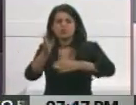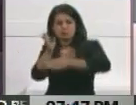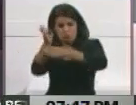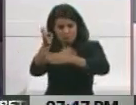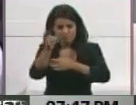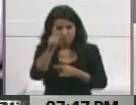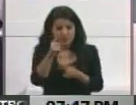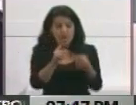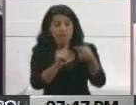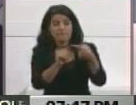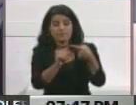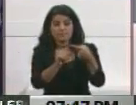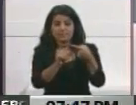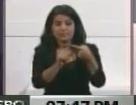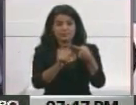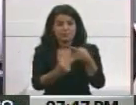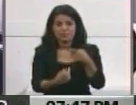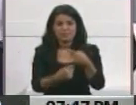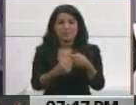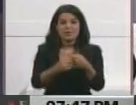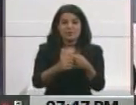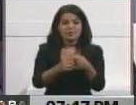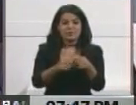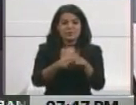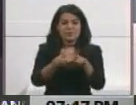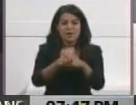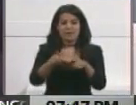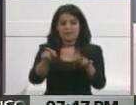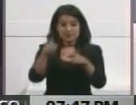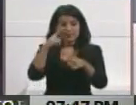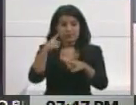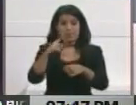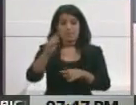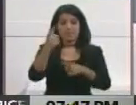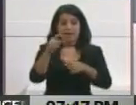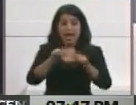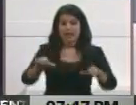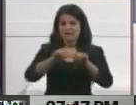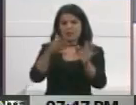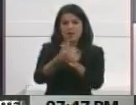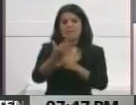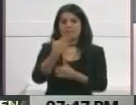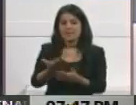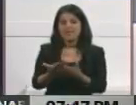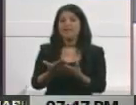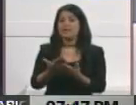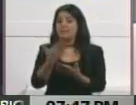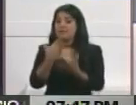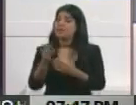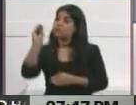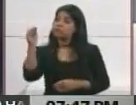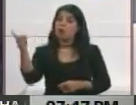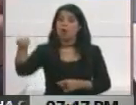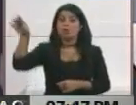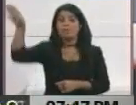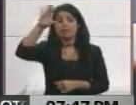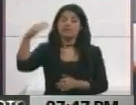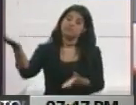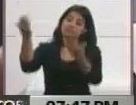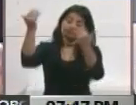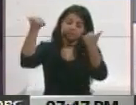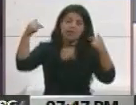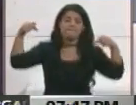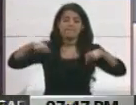primera área es cuando se solicita la intervención extranjera para resolver problemas internos venezolanos eso es